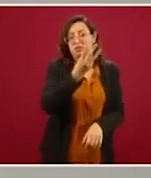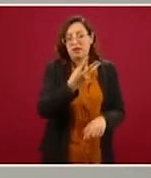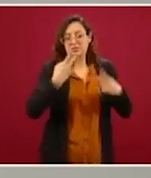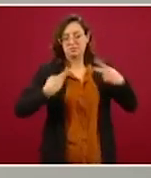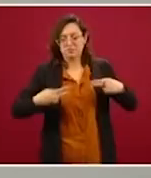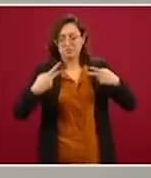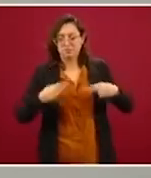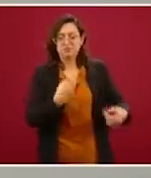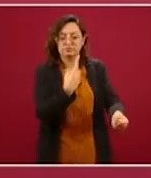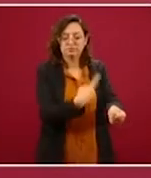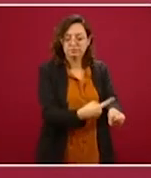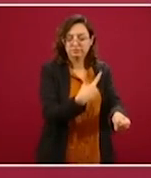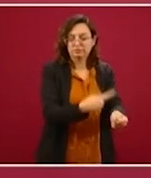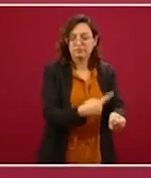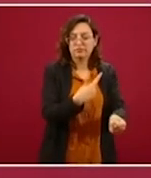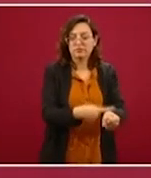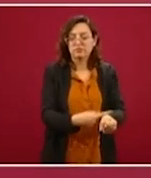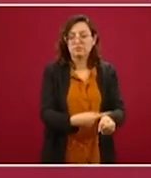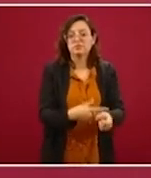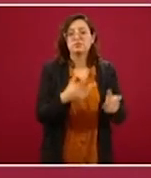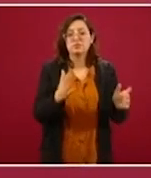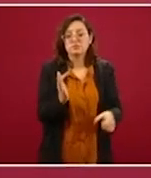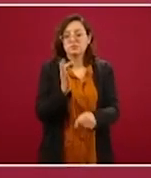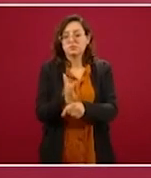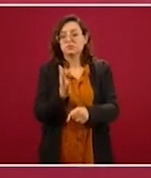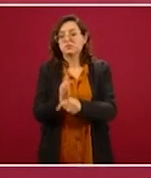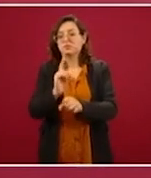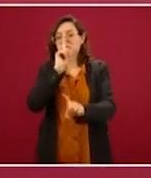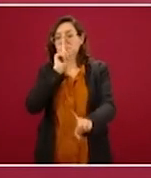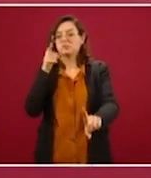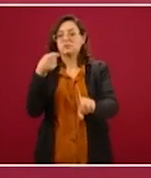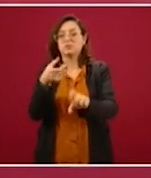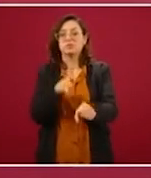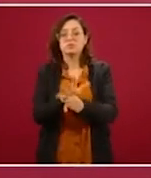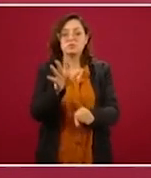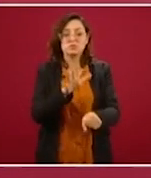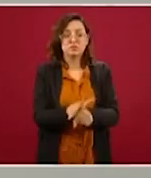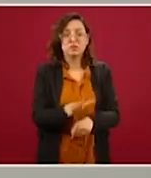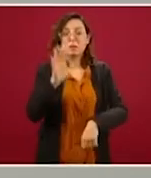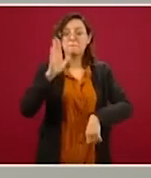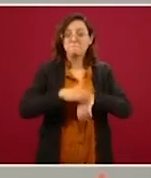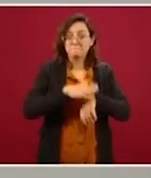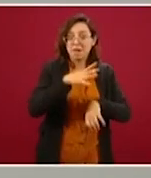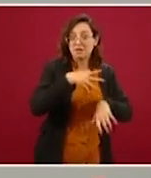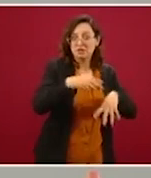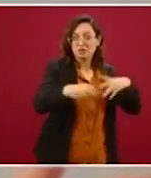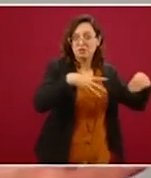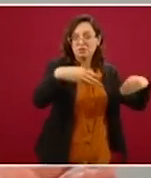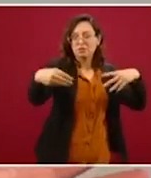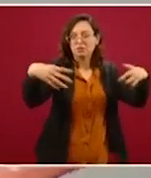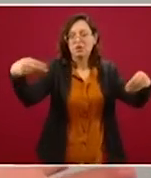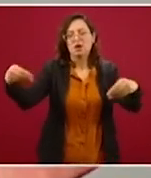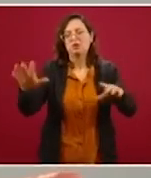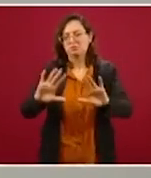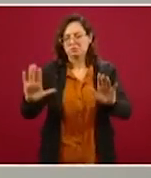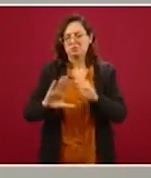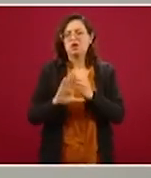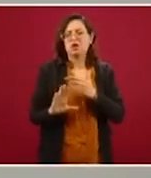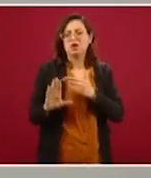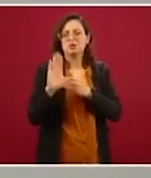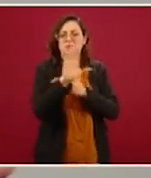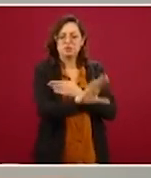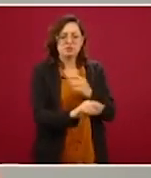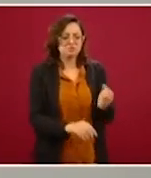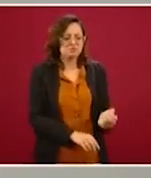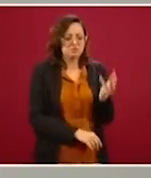esta situación en esta tercera fase es evitar que se contagien y tener aislados en una forma muy